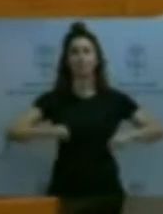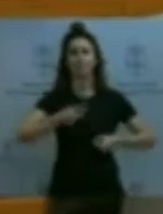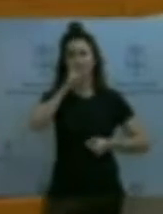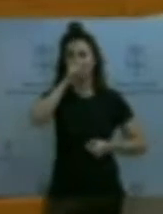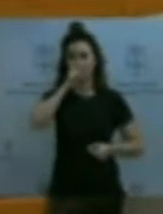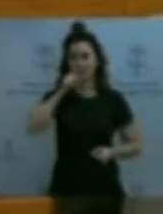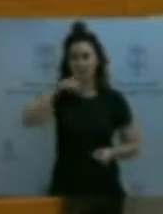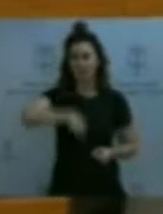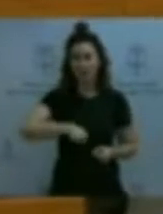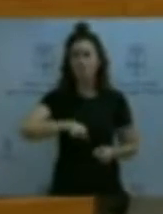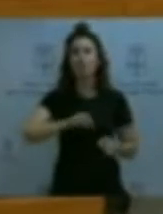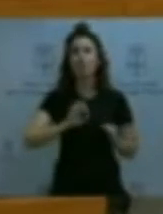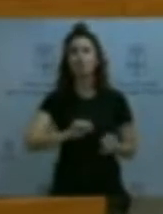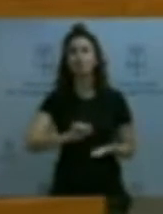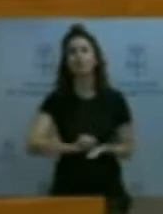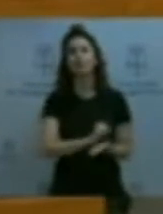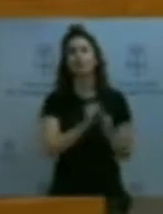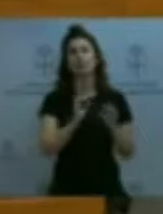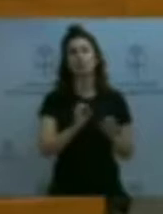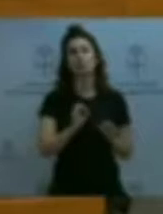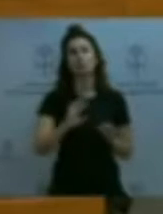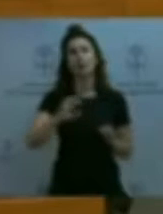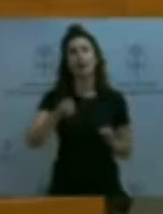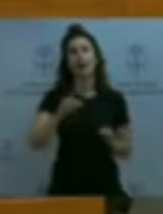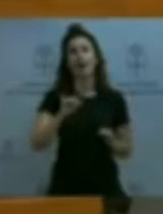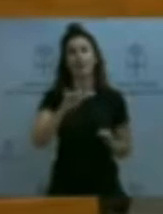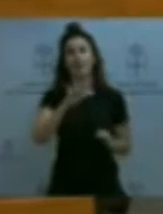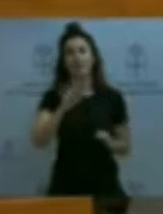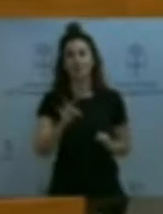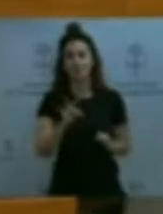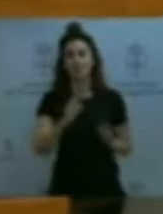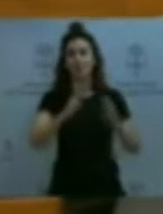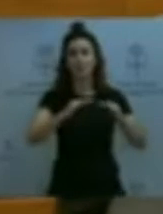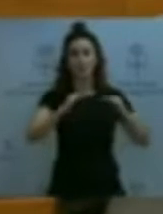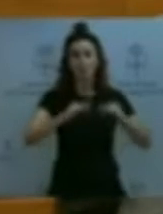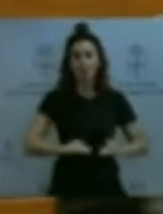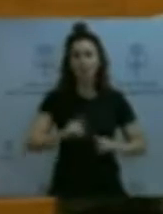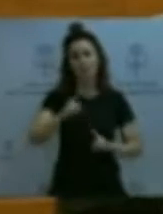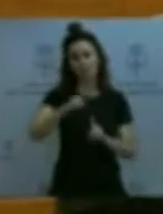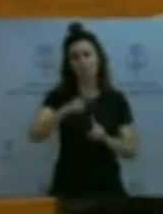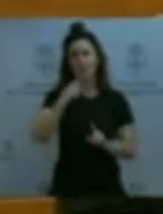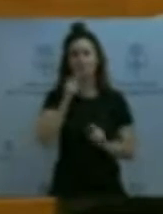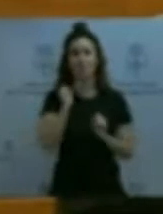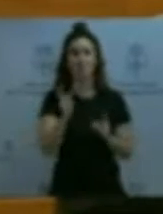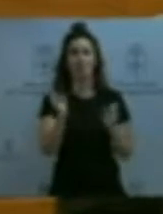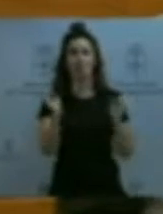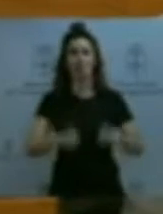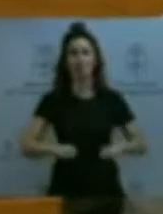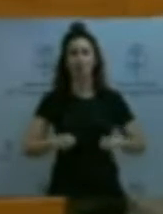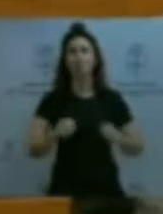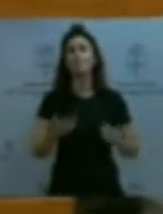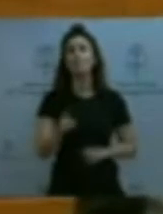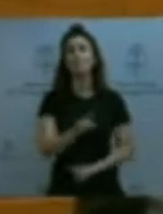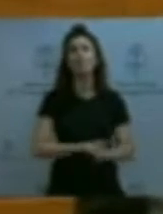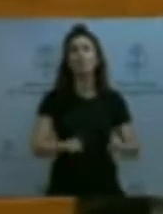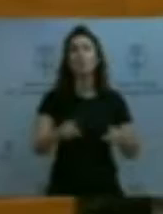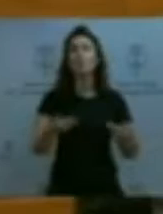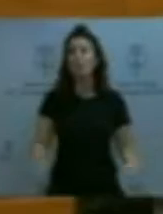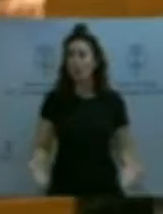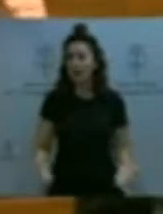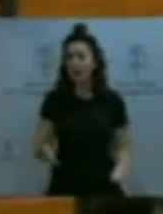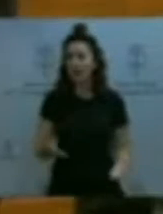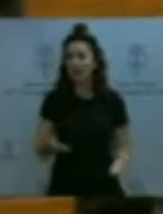a finales de mayo, pero ¿qué sucede? Que hay una moción de censura y llega un Gobierno que 3 meses después, por cierto, se cae a